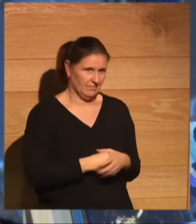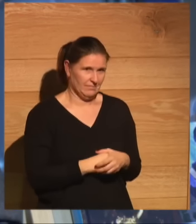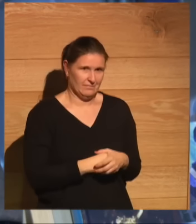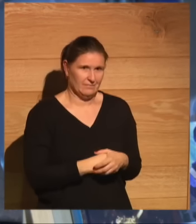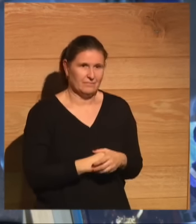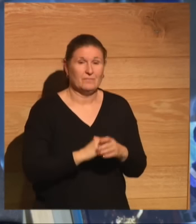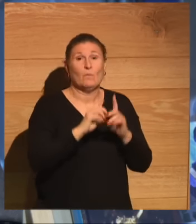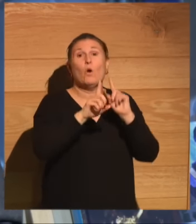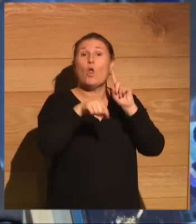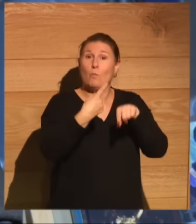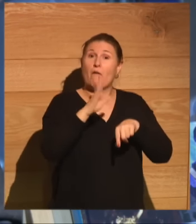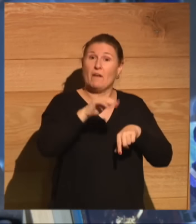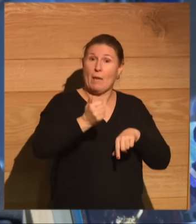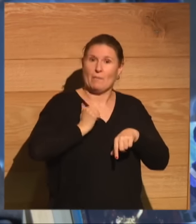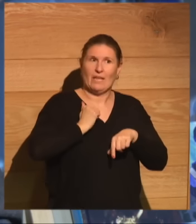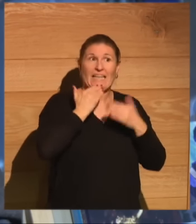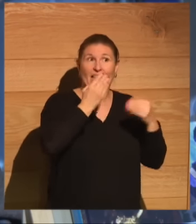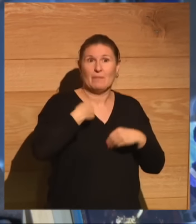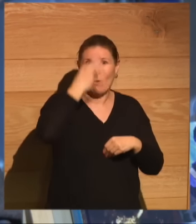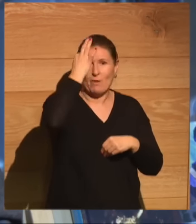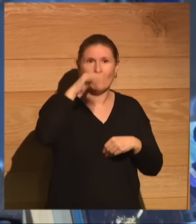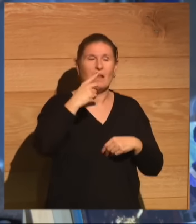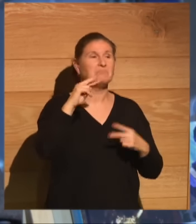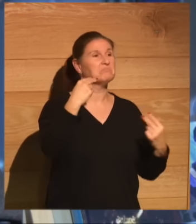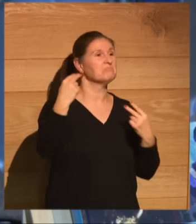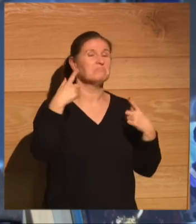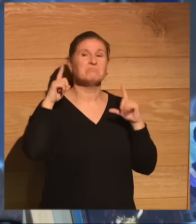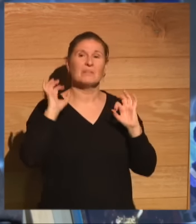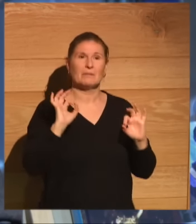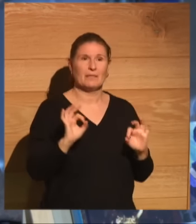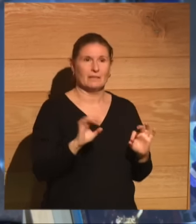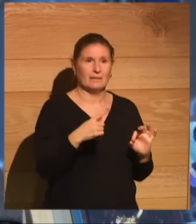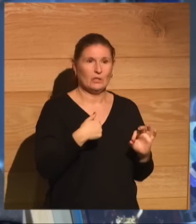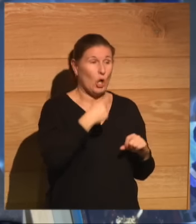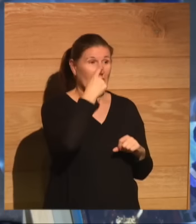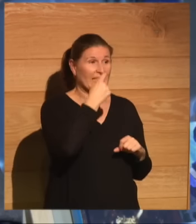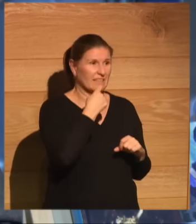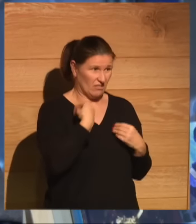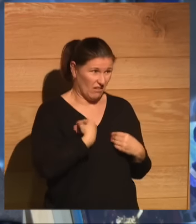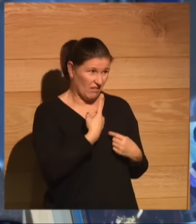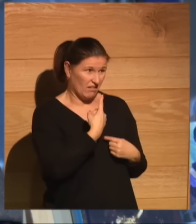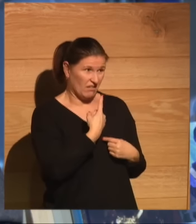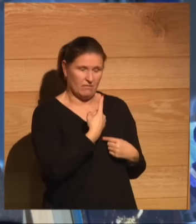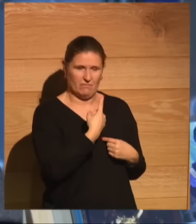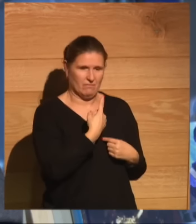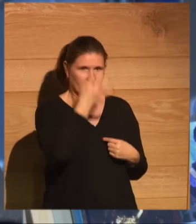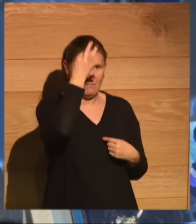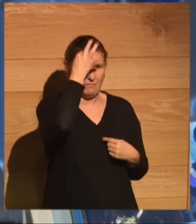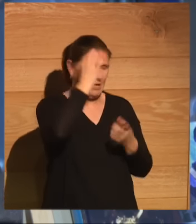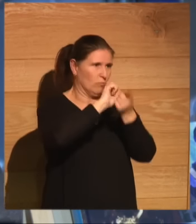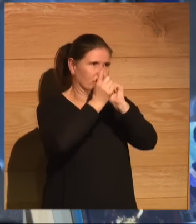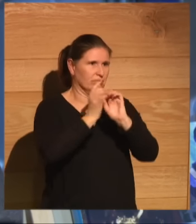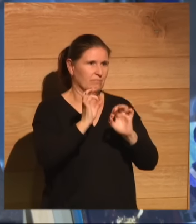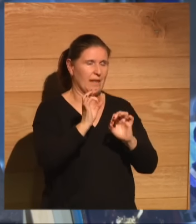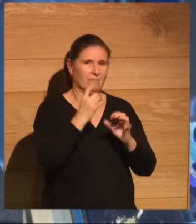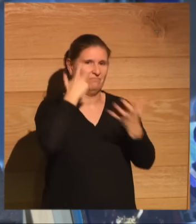Ahora, luego le sacó bastante partido gracias al pelo. Ya, pero ponte el pelo mal, claro. O sea, yo tengo esa nariz y esos dientes y lo primero que hago es ponerme el pelo de Robert Smith.